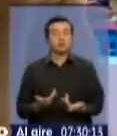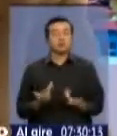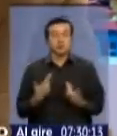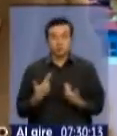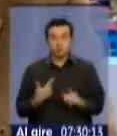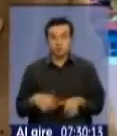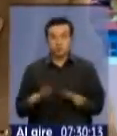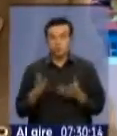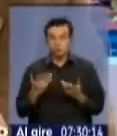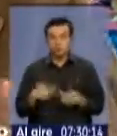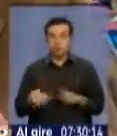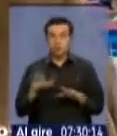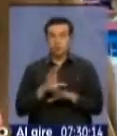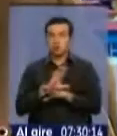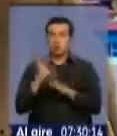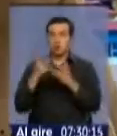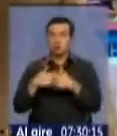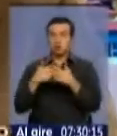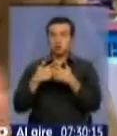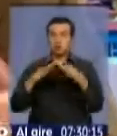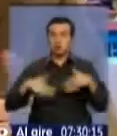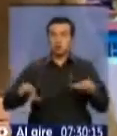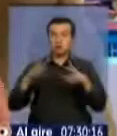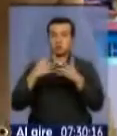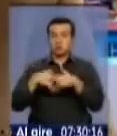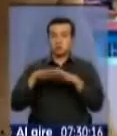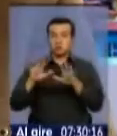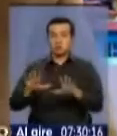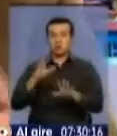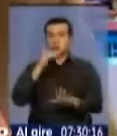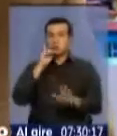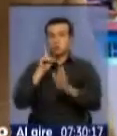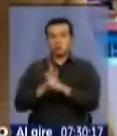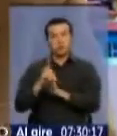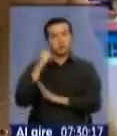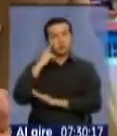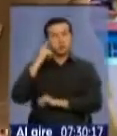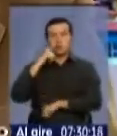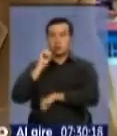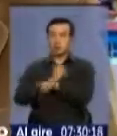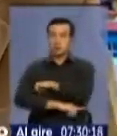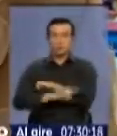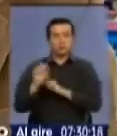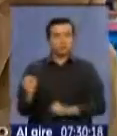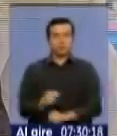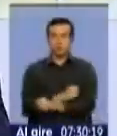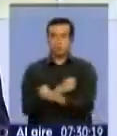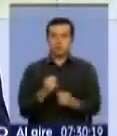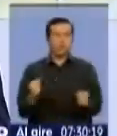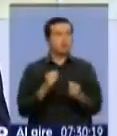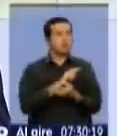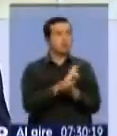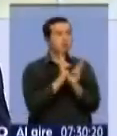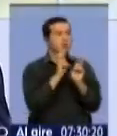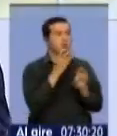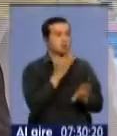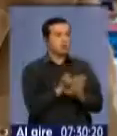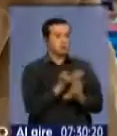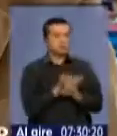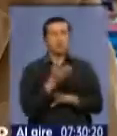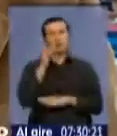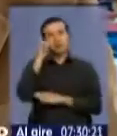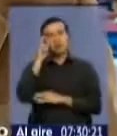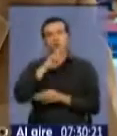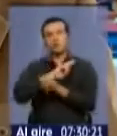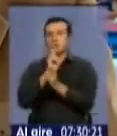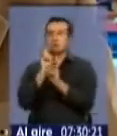ya campos industriales. Bueno, ahí vamos nosotros a hacer la demanda y vamos a hacer la denuncia. Okay. Porque no pueden hacer eso. ¿Por dónde pasan las reformas planteadas? Las reformas yo creo que